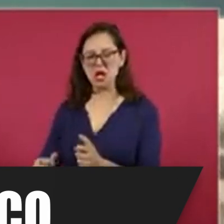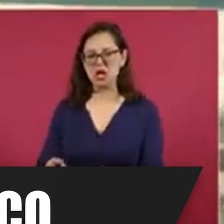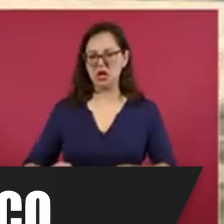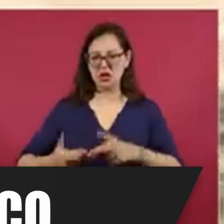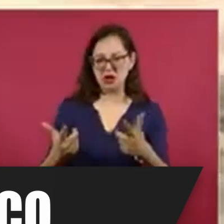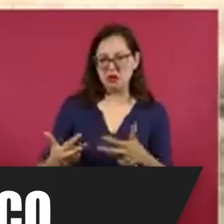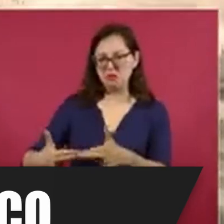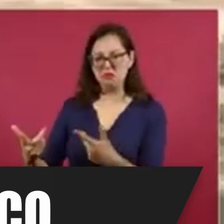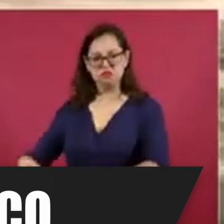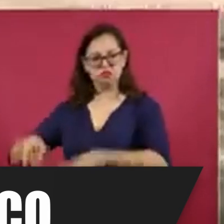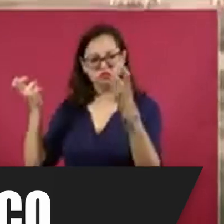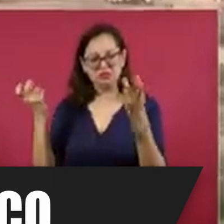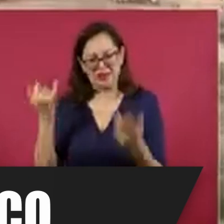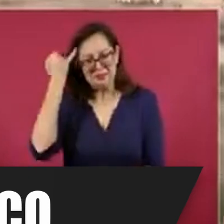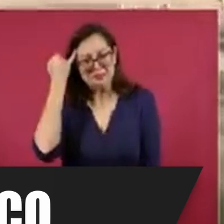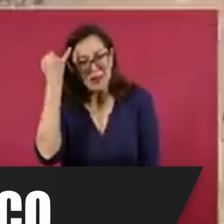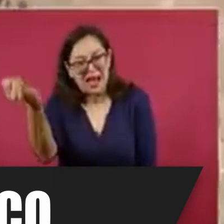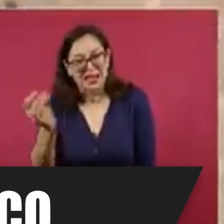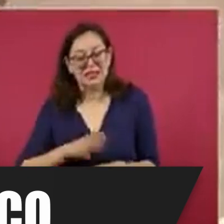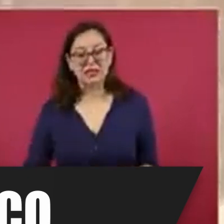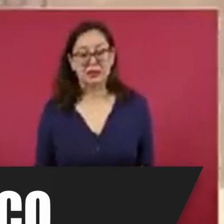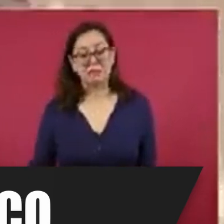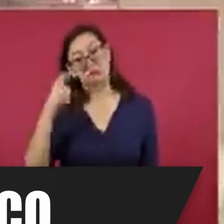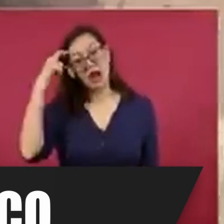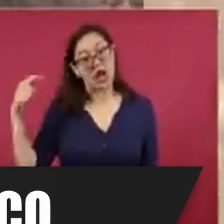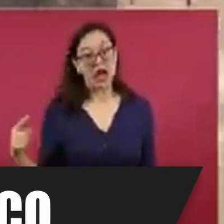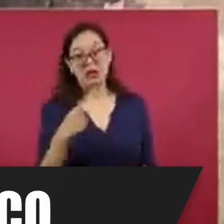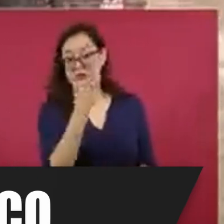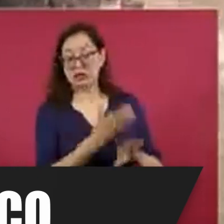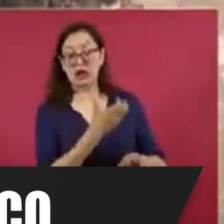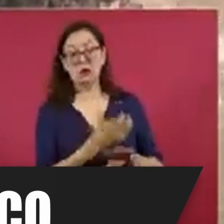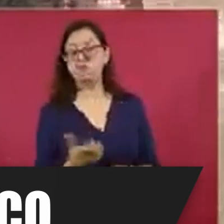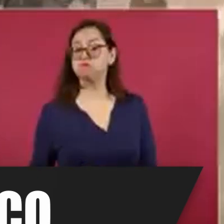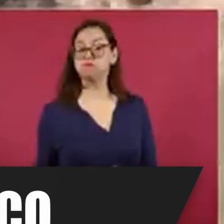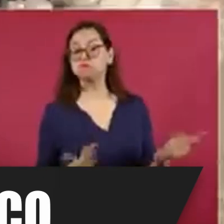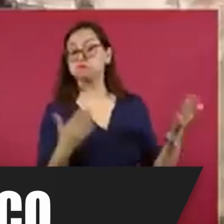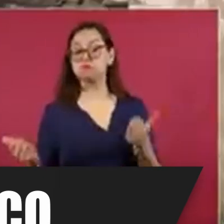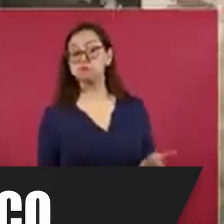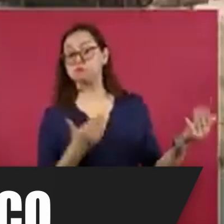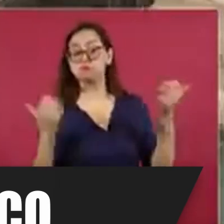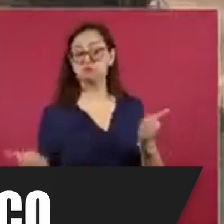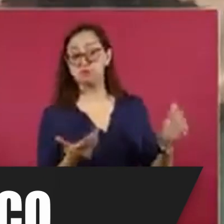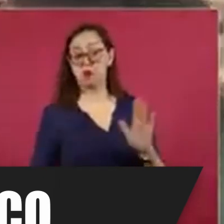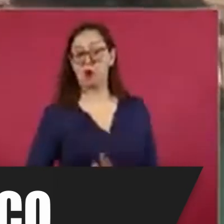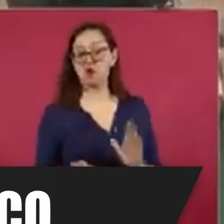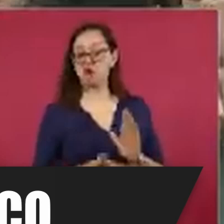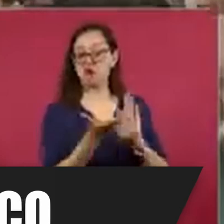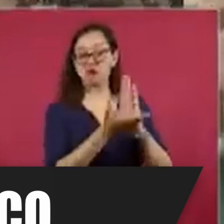y que se utilice de banco de material para que se lleven la grava